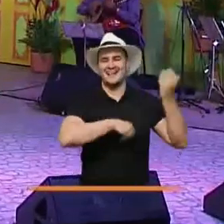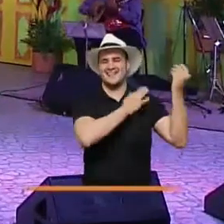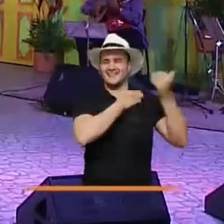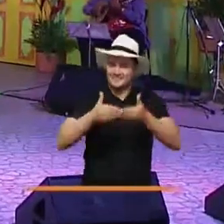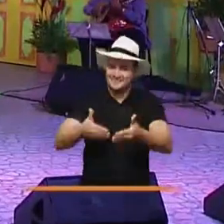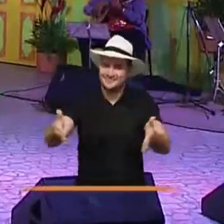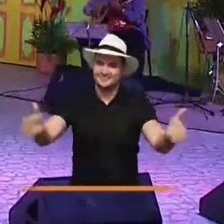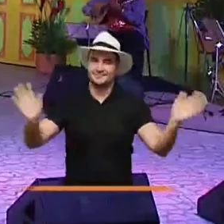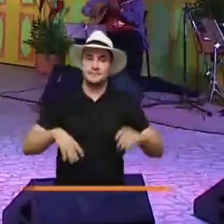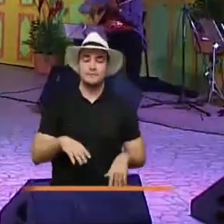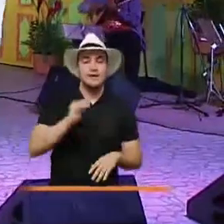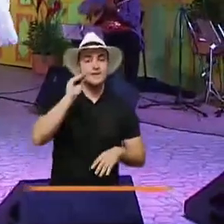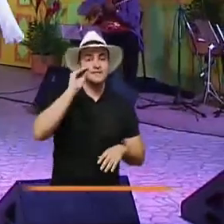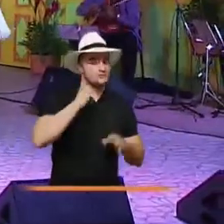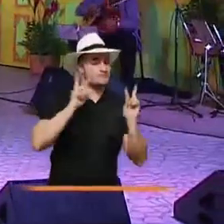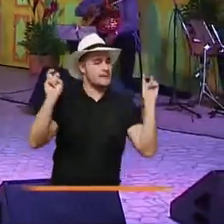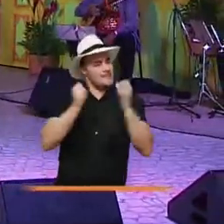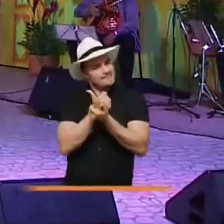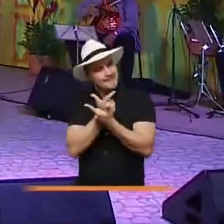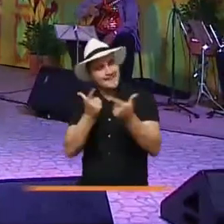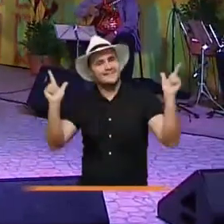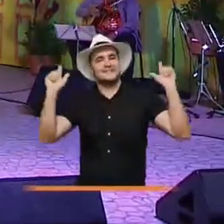recordemos que comenzamos con tema libre